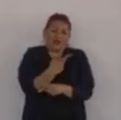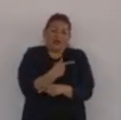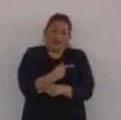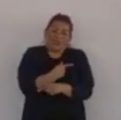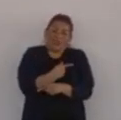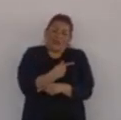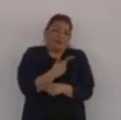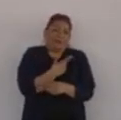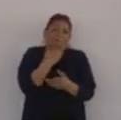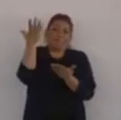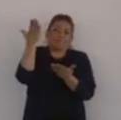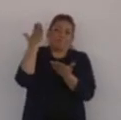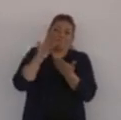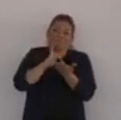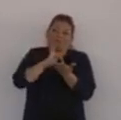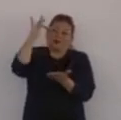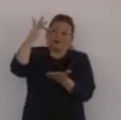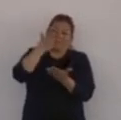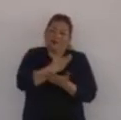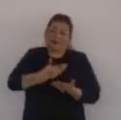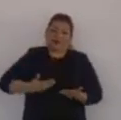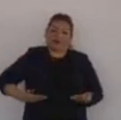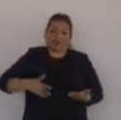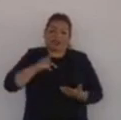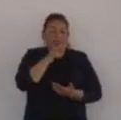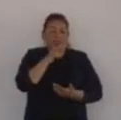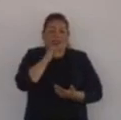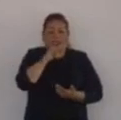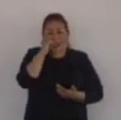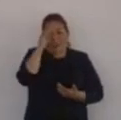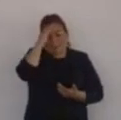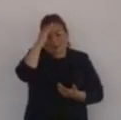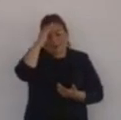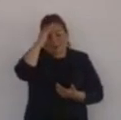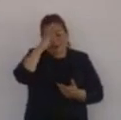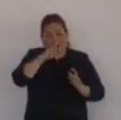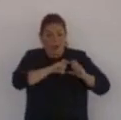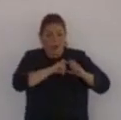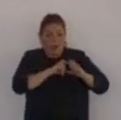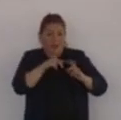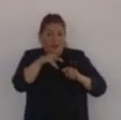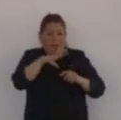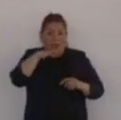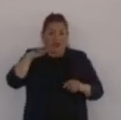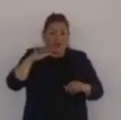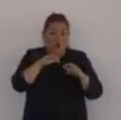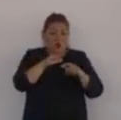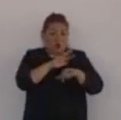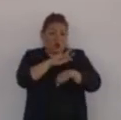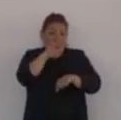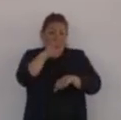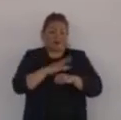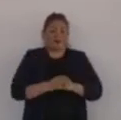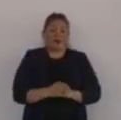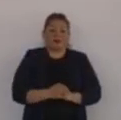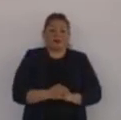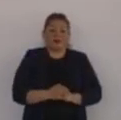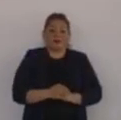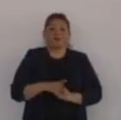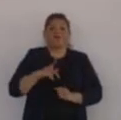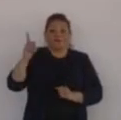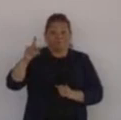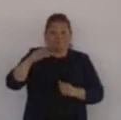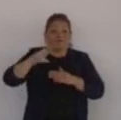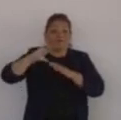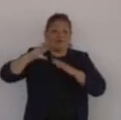lo debemos al presidente de la República, que siempre pensó en los adultos mayores. Y además, él se